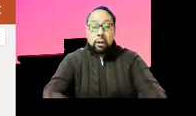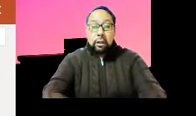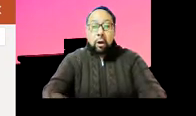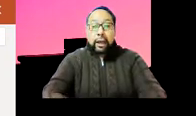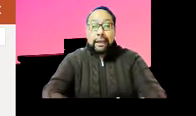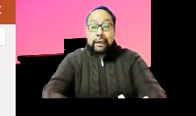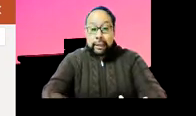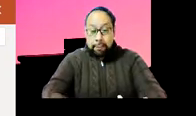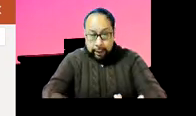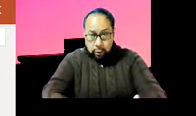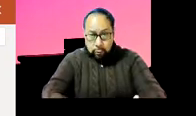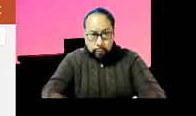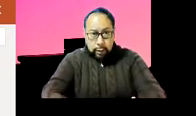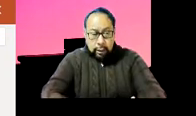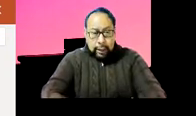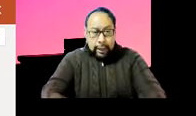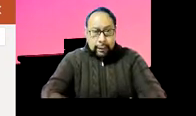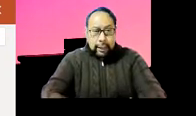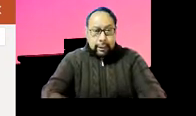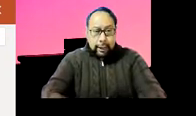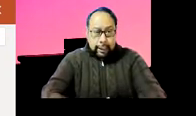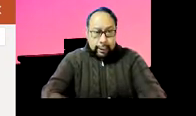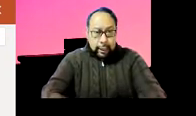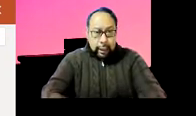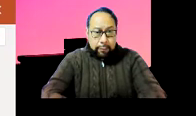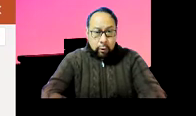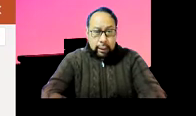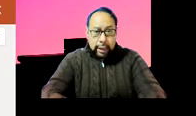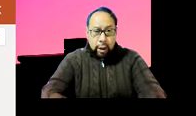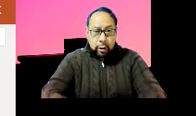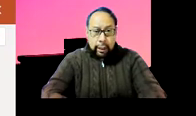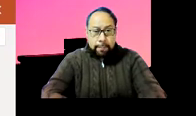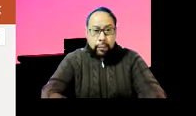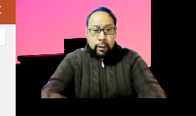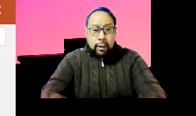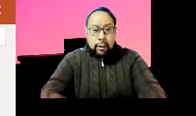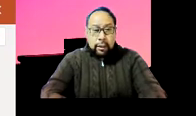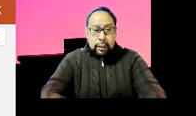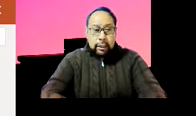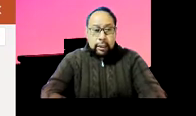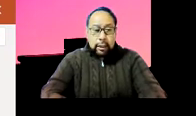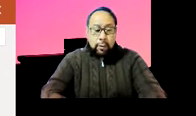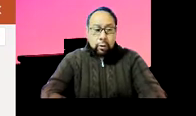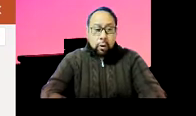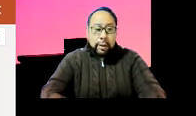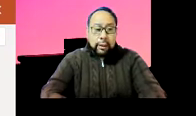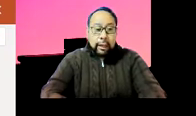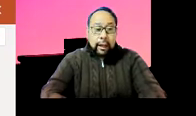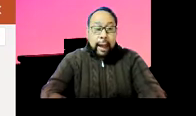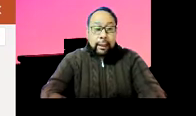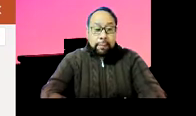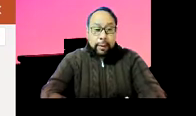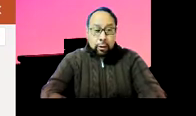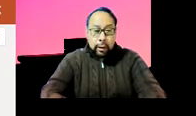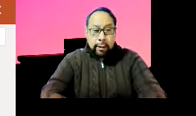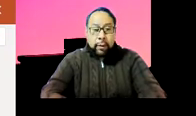aquello de lo que se está hablando. Esta estrategia, en cambio, sería errónea si quisiésemos